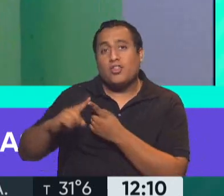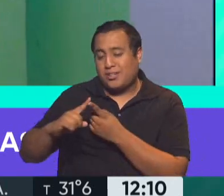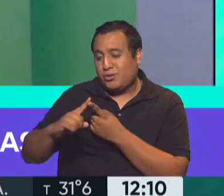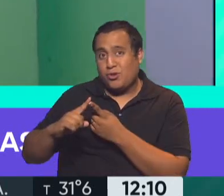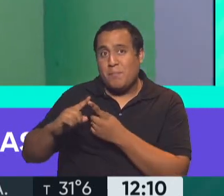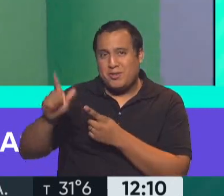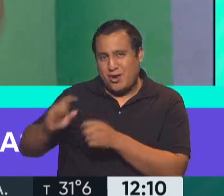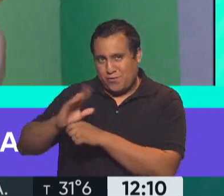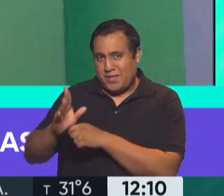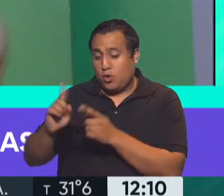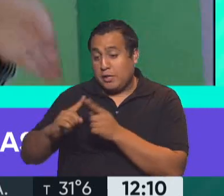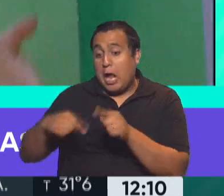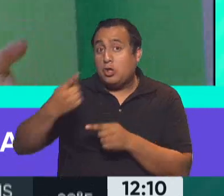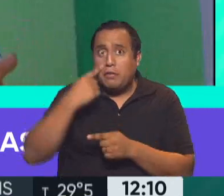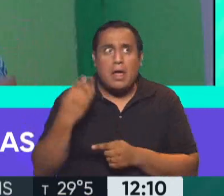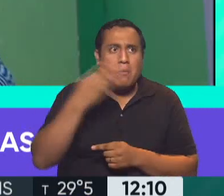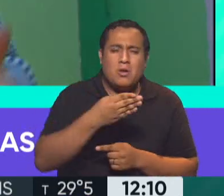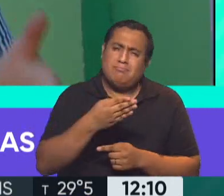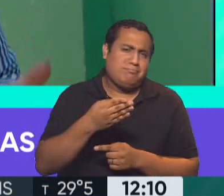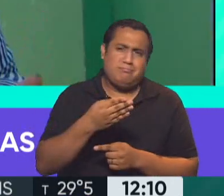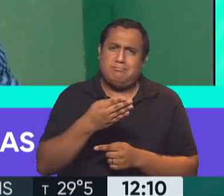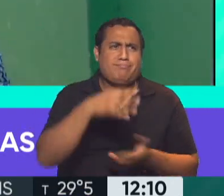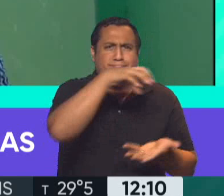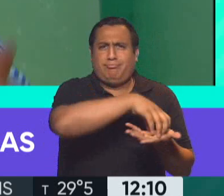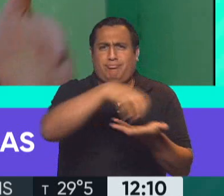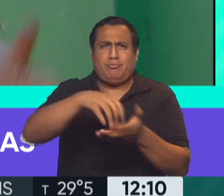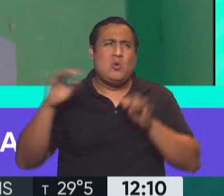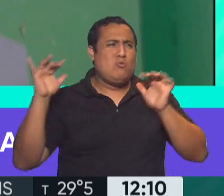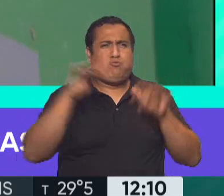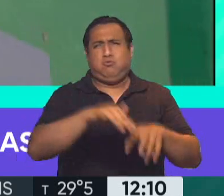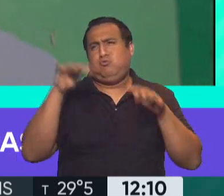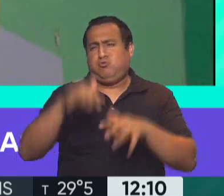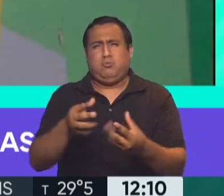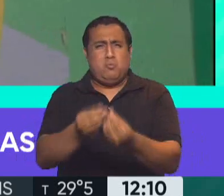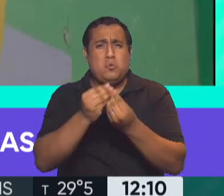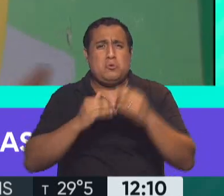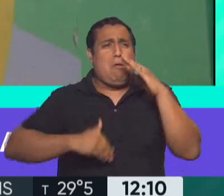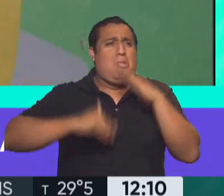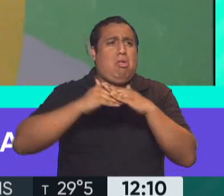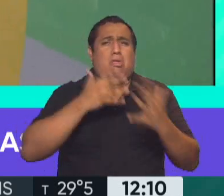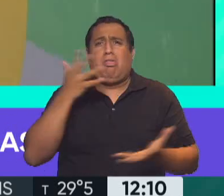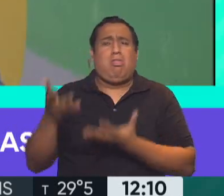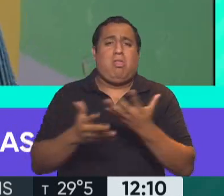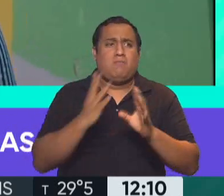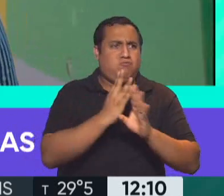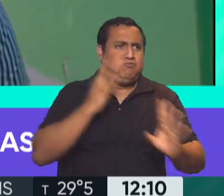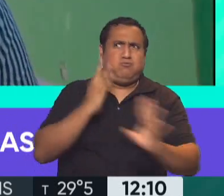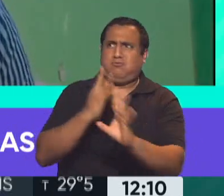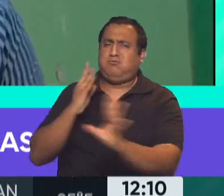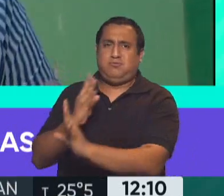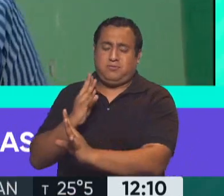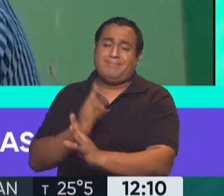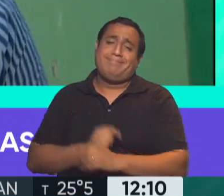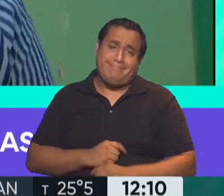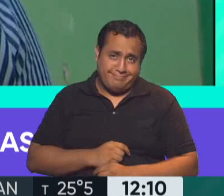inmediato, digamos, porque vemos que los centros de salud y los centros de testeo están colapsados realmente, podemos ver las largas filas. Y bueno,